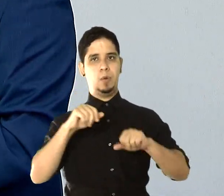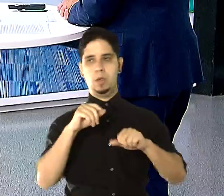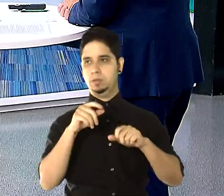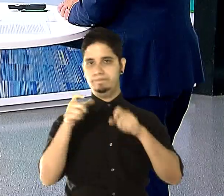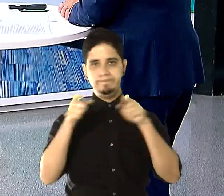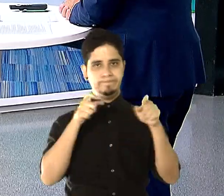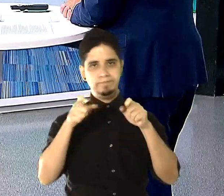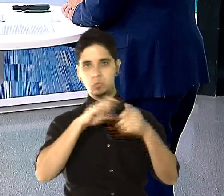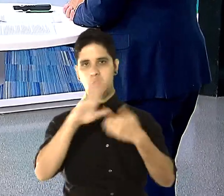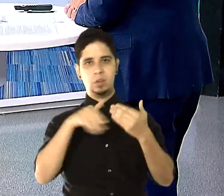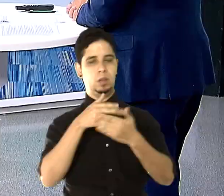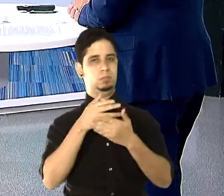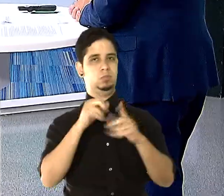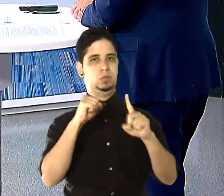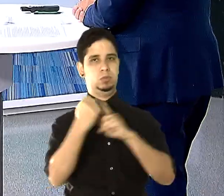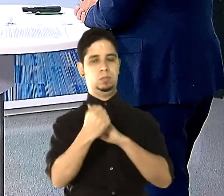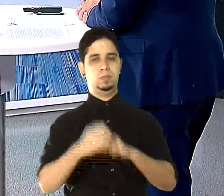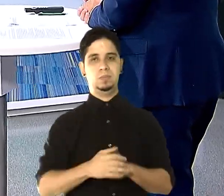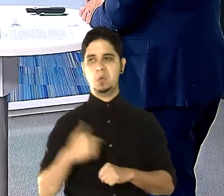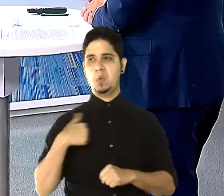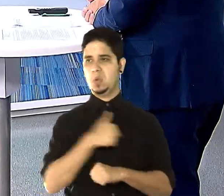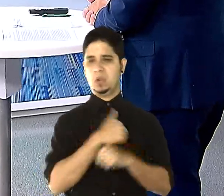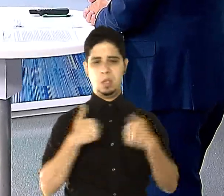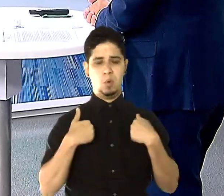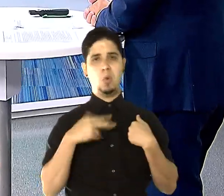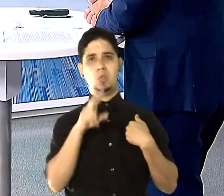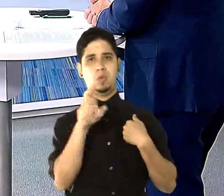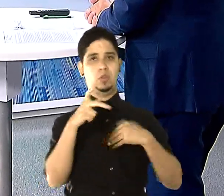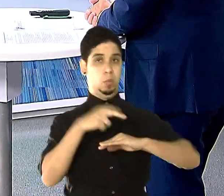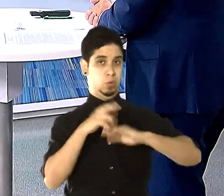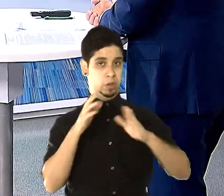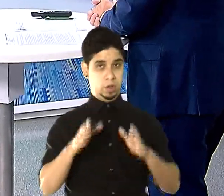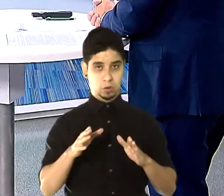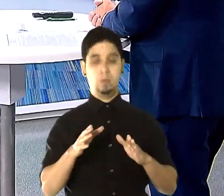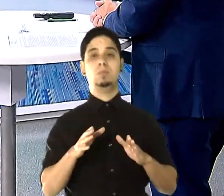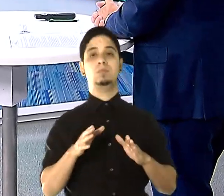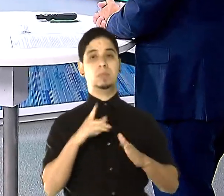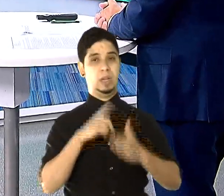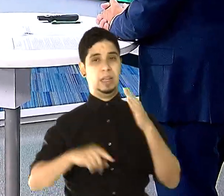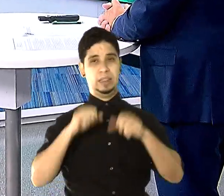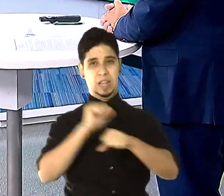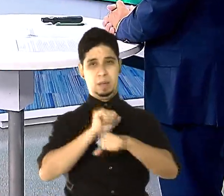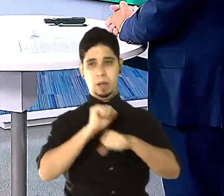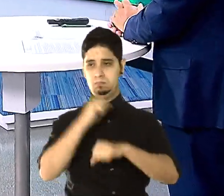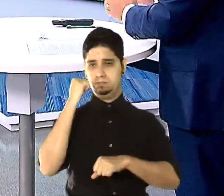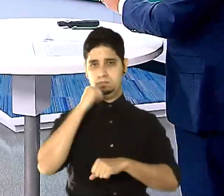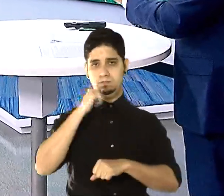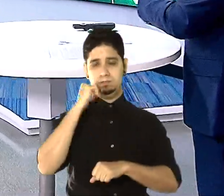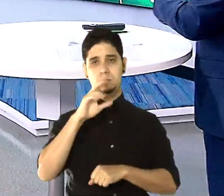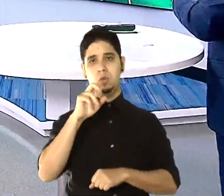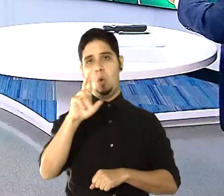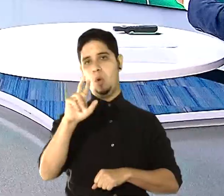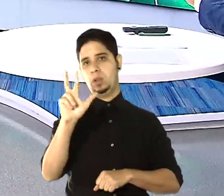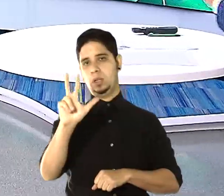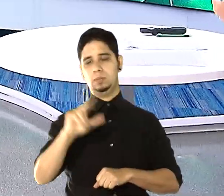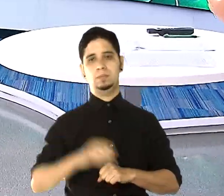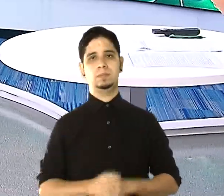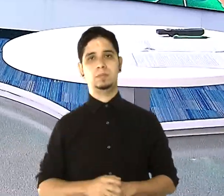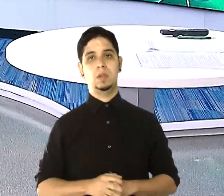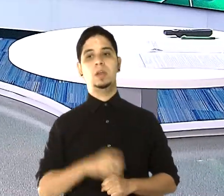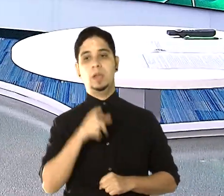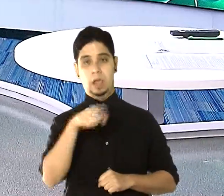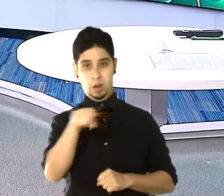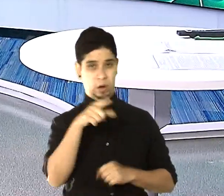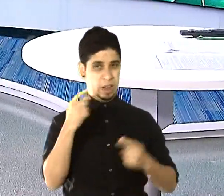esto. Nosotros tenemos cerca de 200 puertorriqueños y puertorriqueñas que laboran día a día en el COR 3. Esos son los que tocan puertas con los alcaldes,